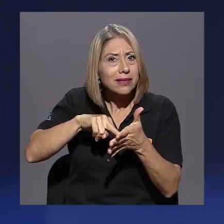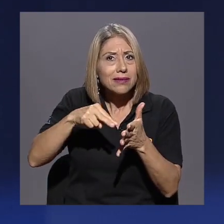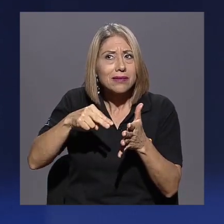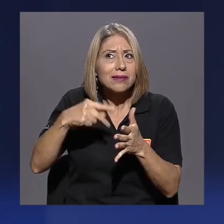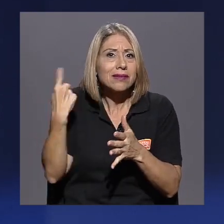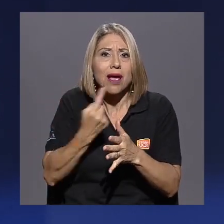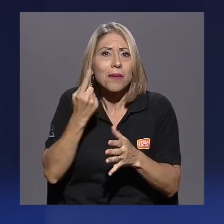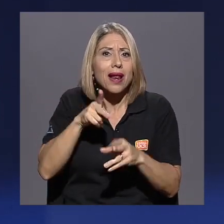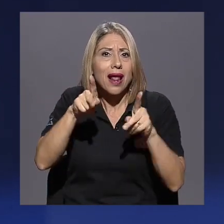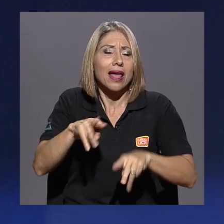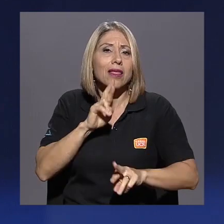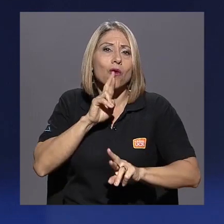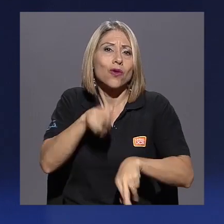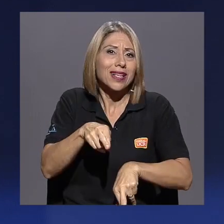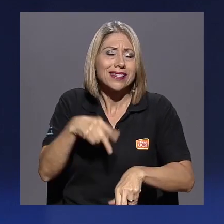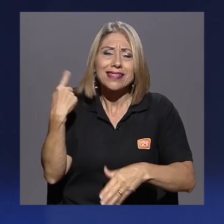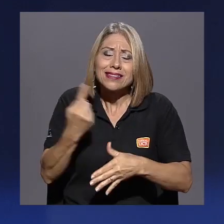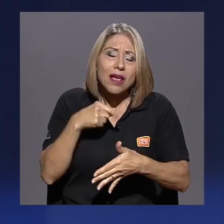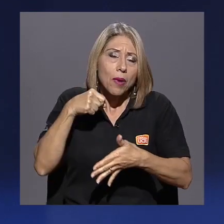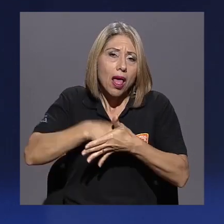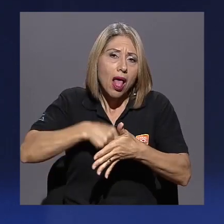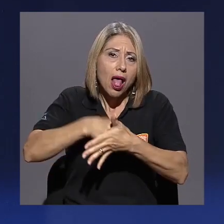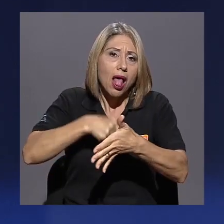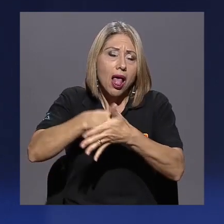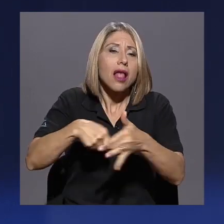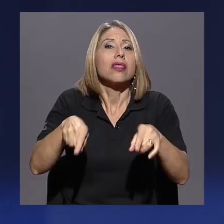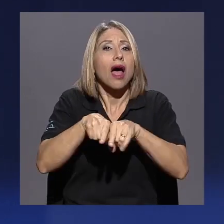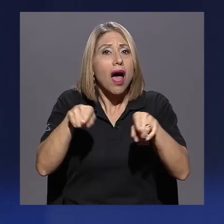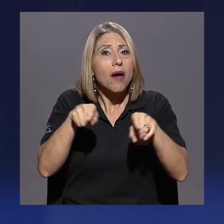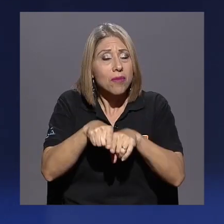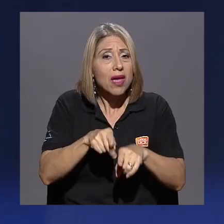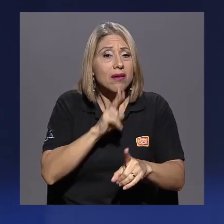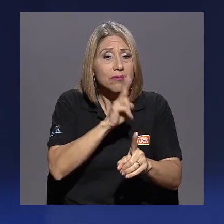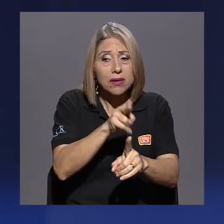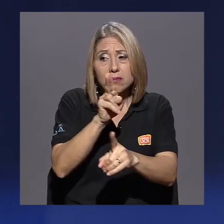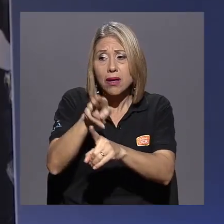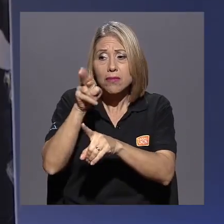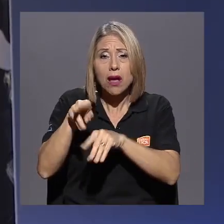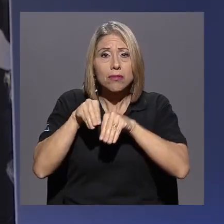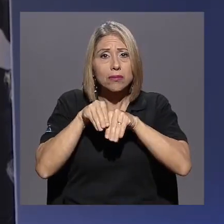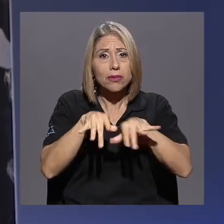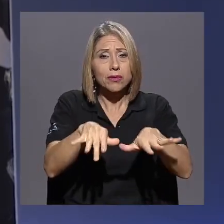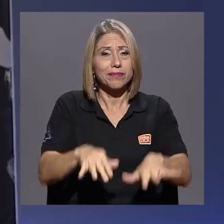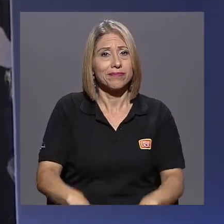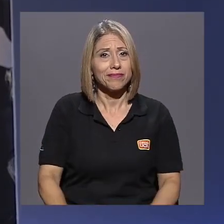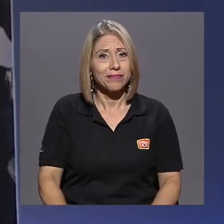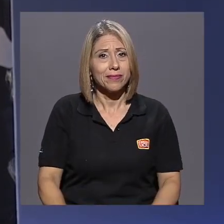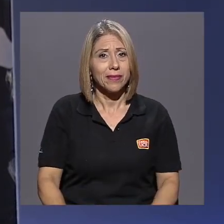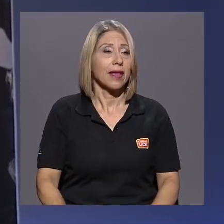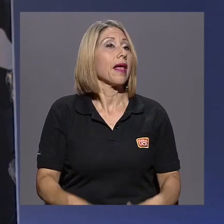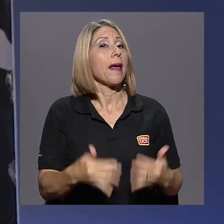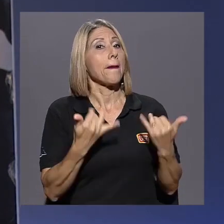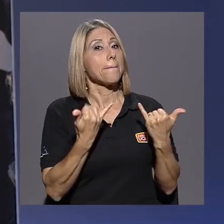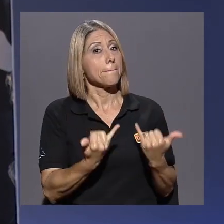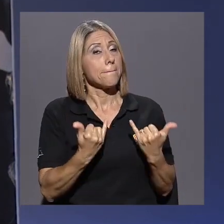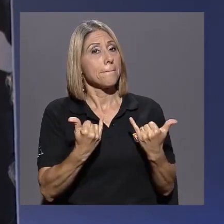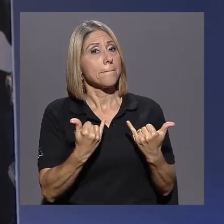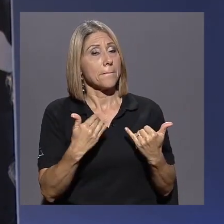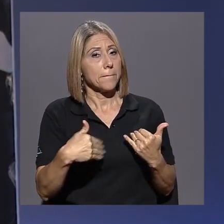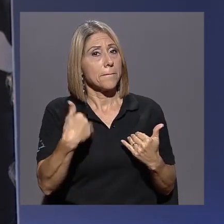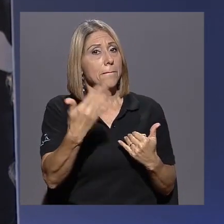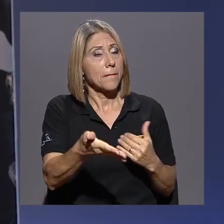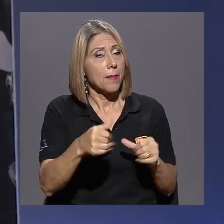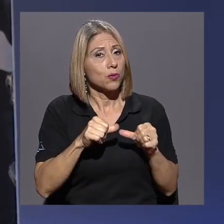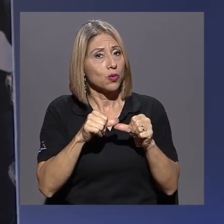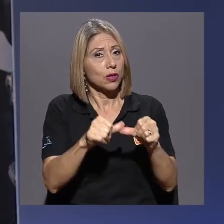contestan siempre son campos de lucha que también se reproduce en las mismas comunidades indígenas vamos a retomar en un